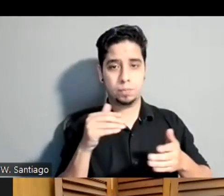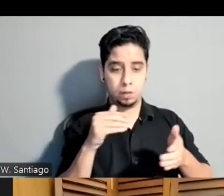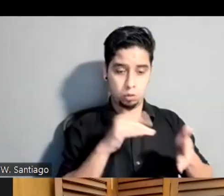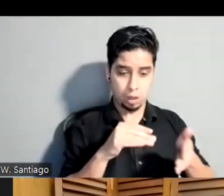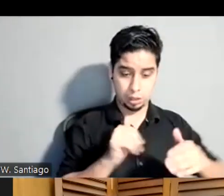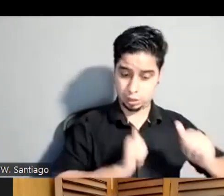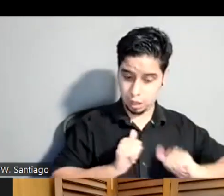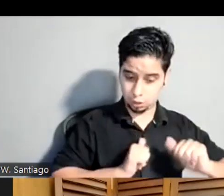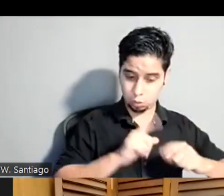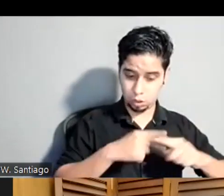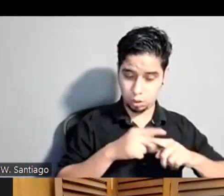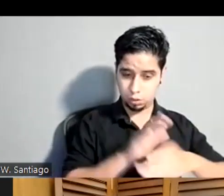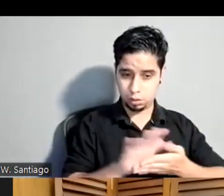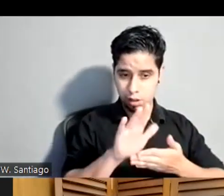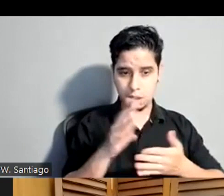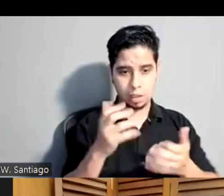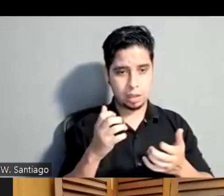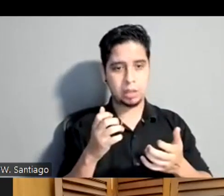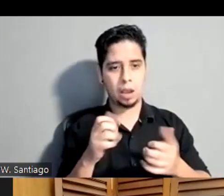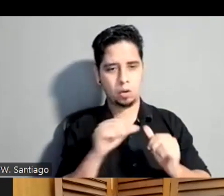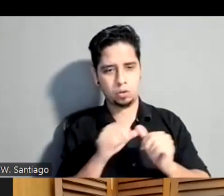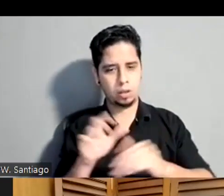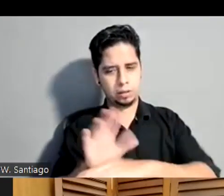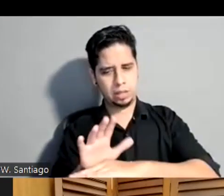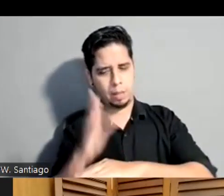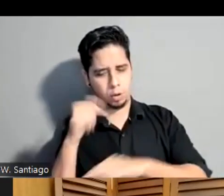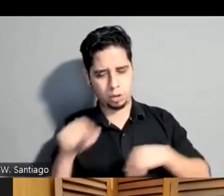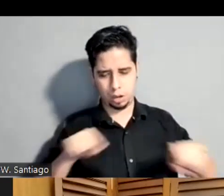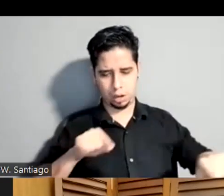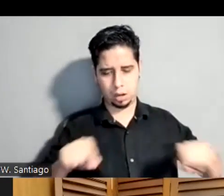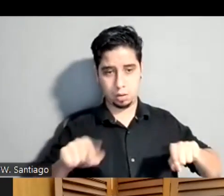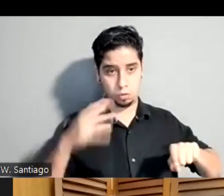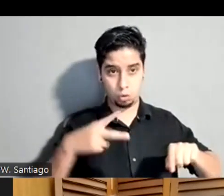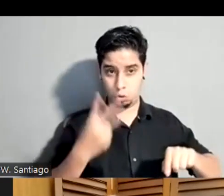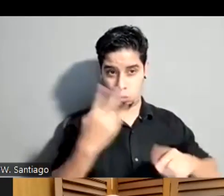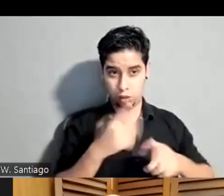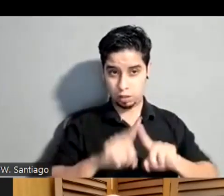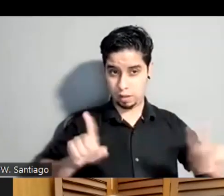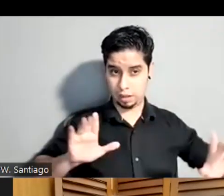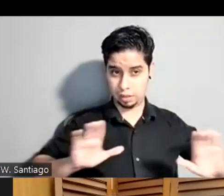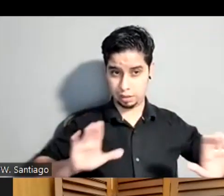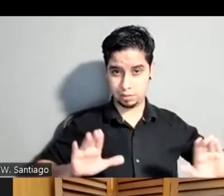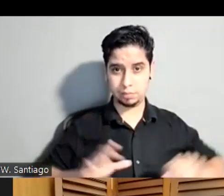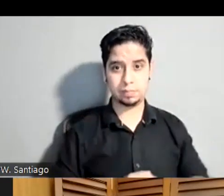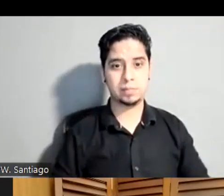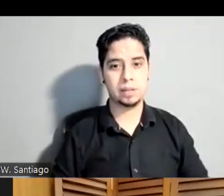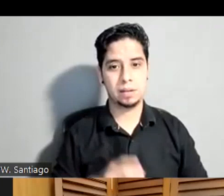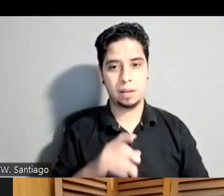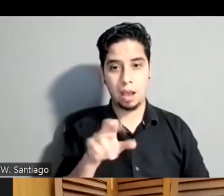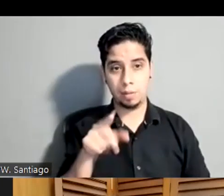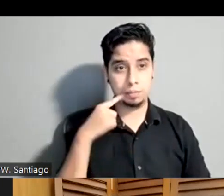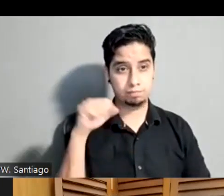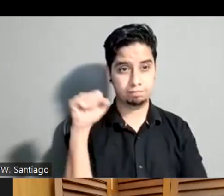cuando vas a la universidad, quieres seguir en cine? Porque son dos cosas distintas, sí. ¿Verdad? Digo, mira cómo va Javier hace. Sí.